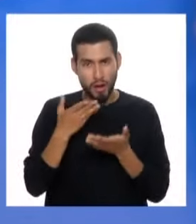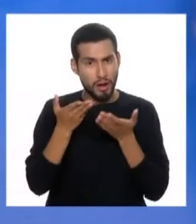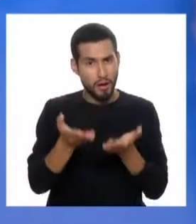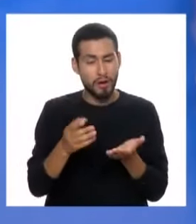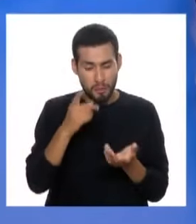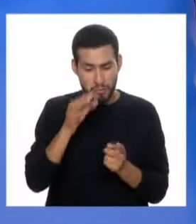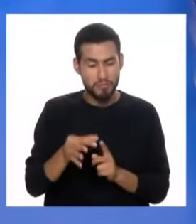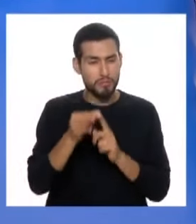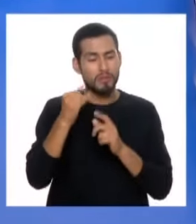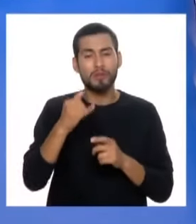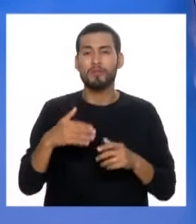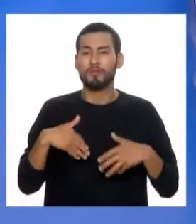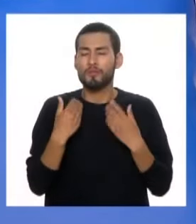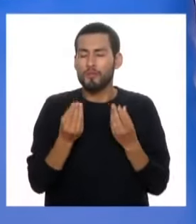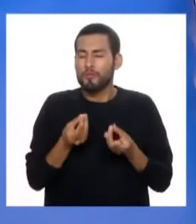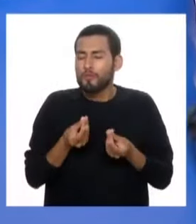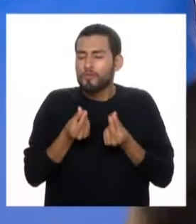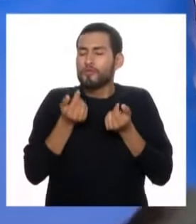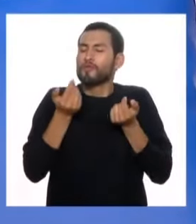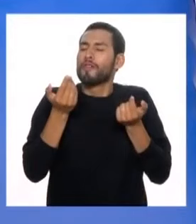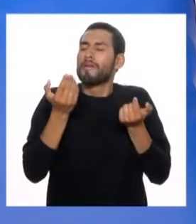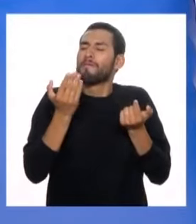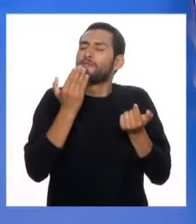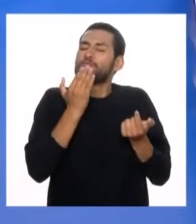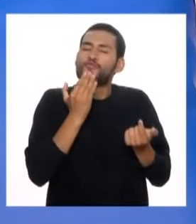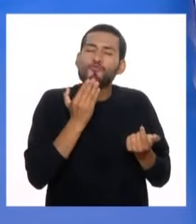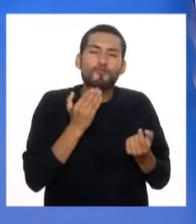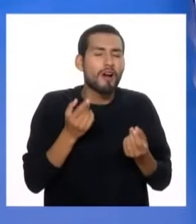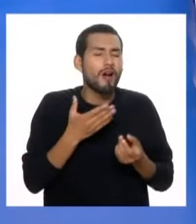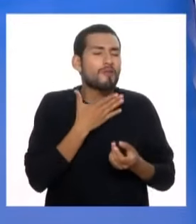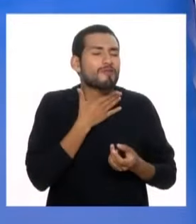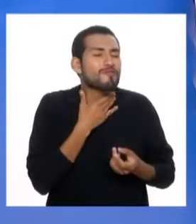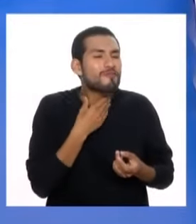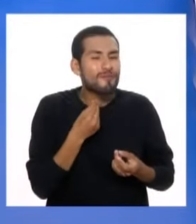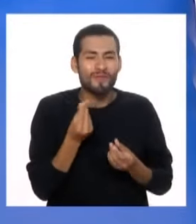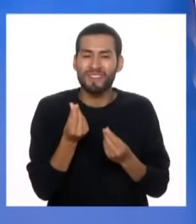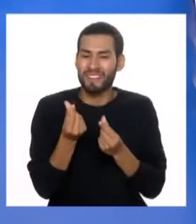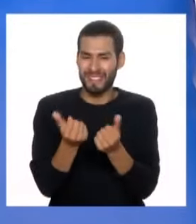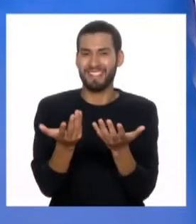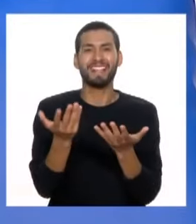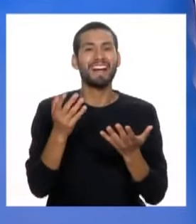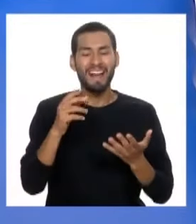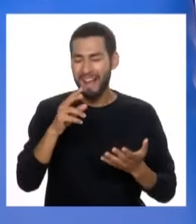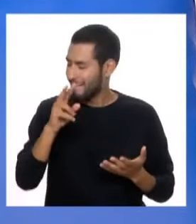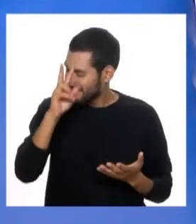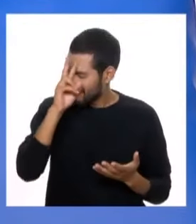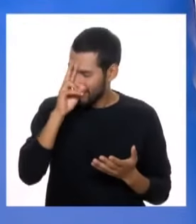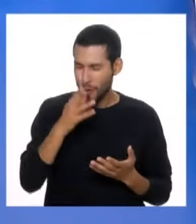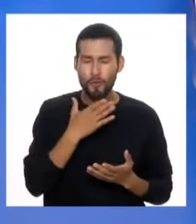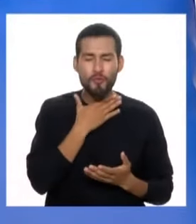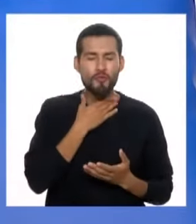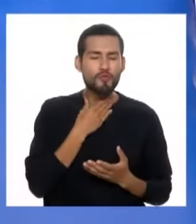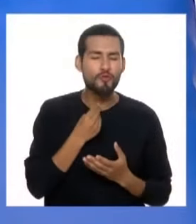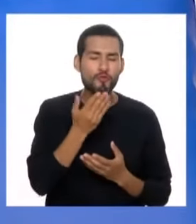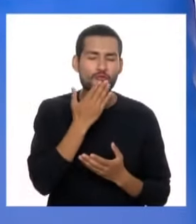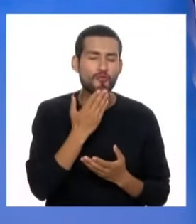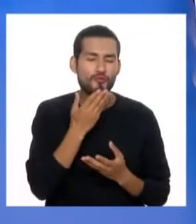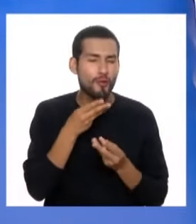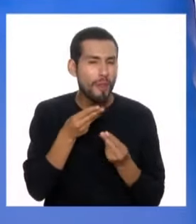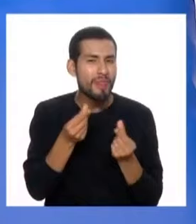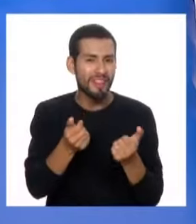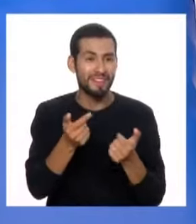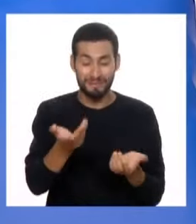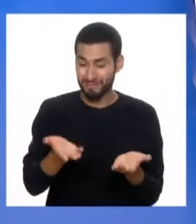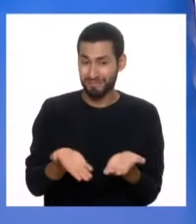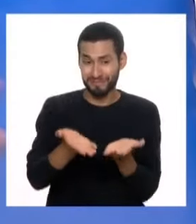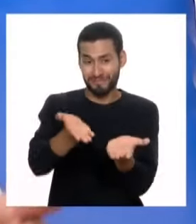y refrescar ese dulce que nos encanta, que el peruano es dulcero. Así que sírvanse, por